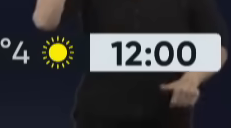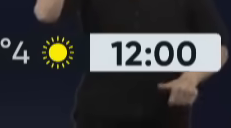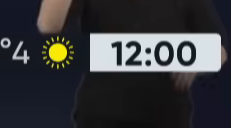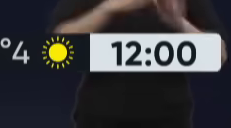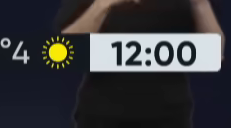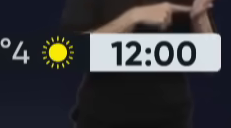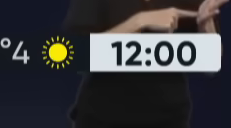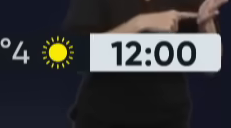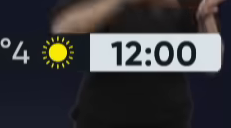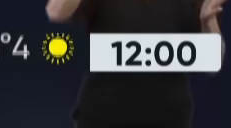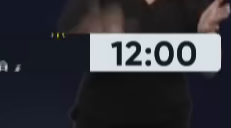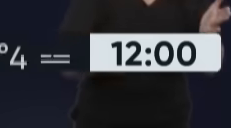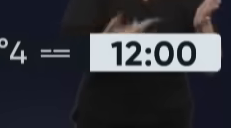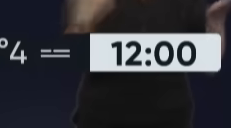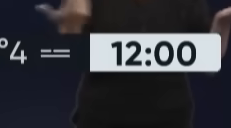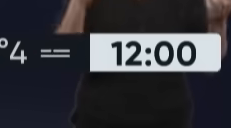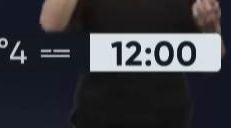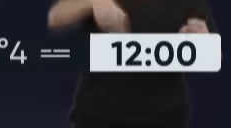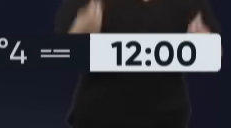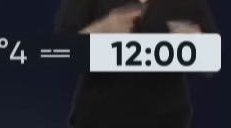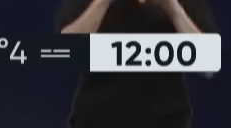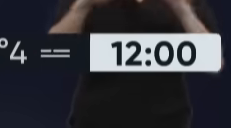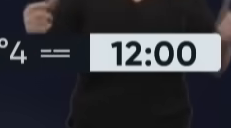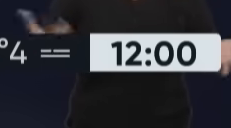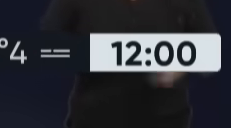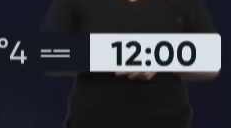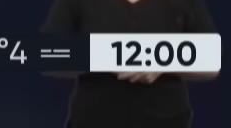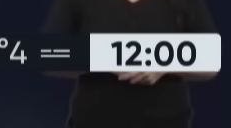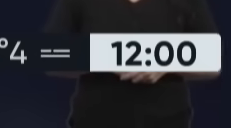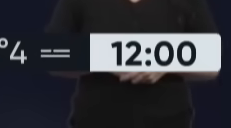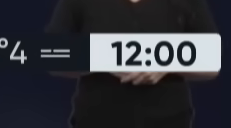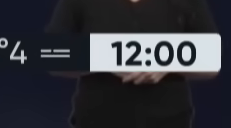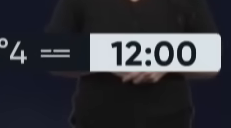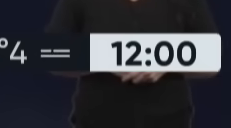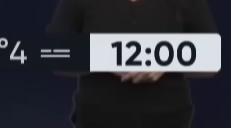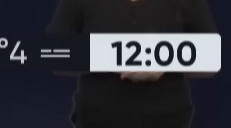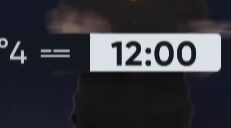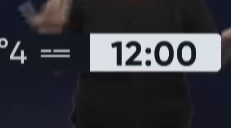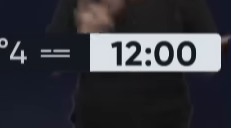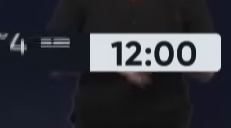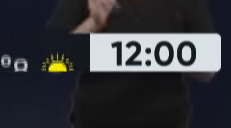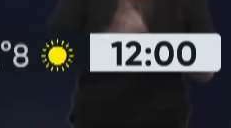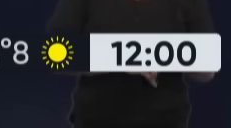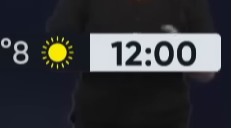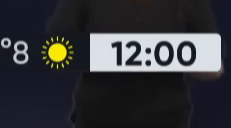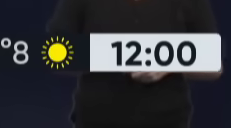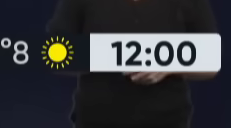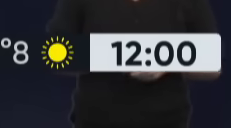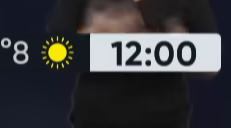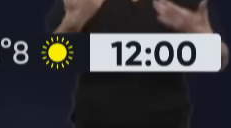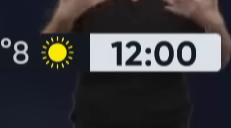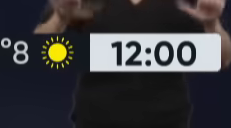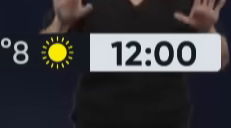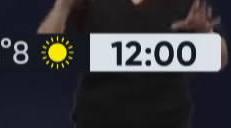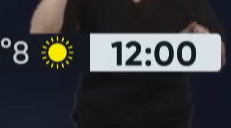normas de este país, que rigen en este país. Y te repito, podés no estar de acuerdo con las formas.